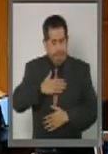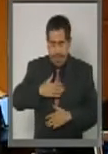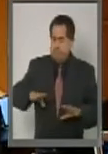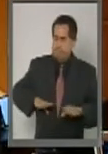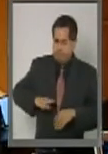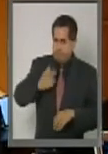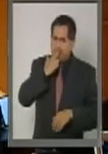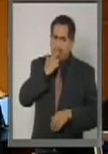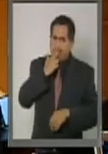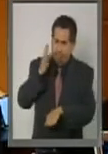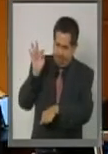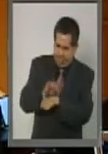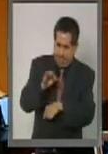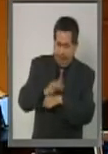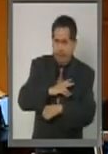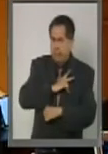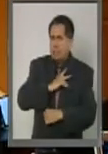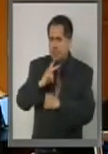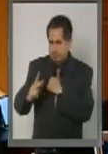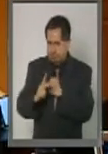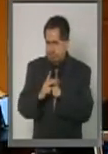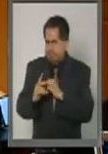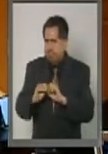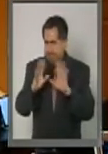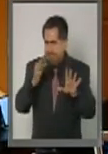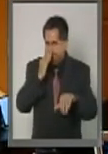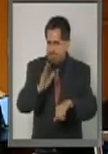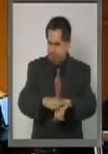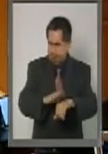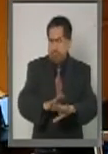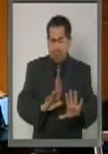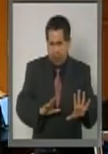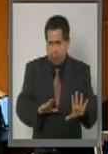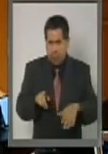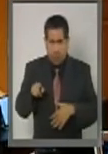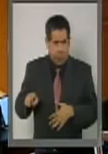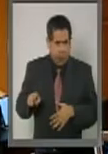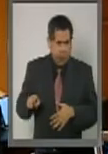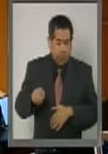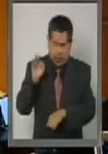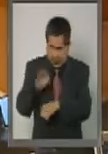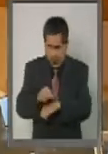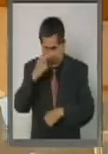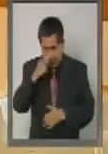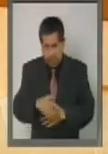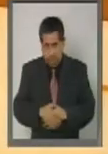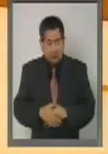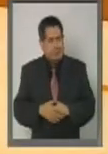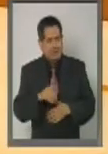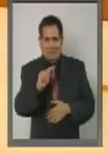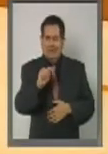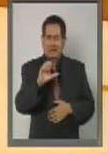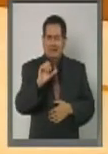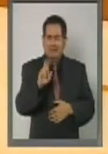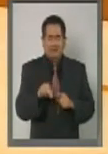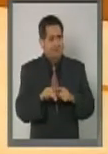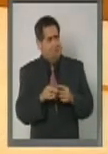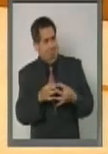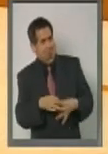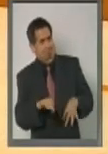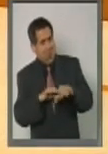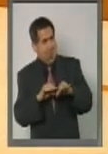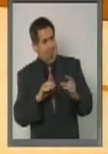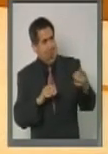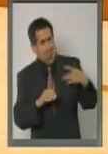país. Nos debe de quedar claro a todos, México es mucho más grande que el Tratado de Libre Comercio de América